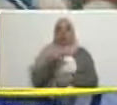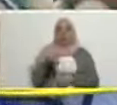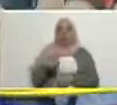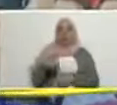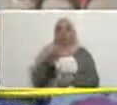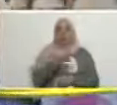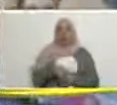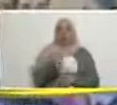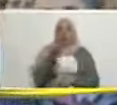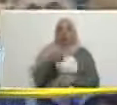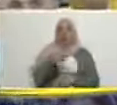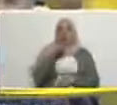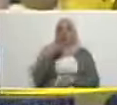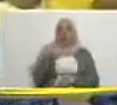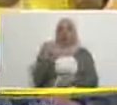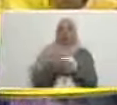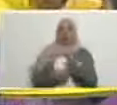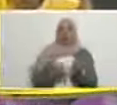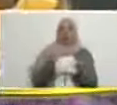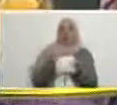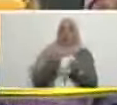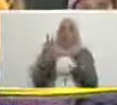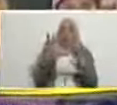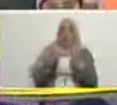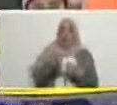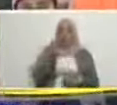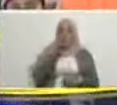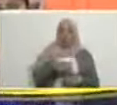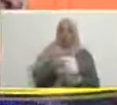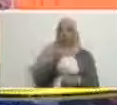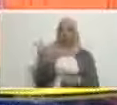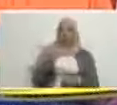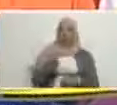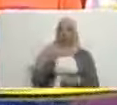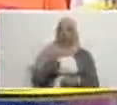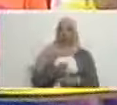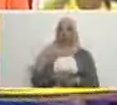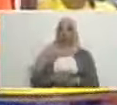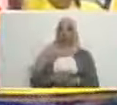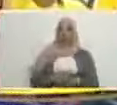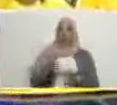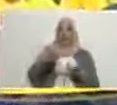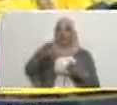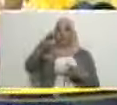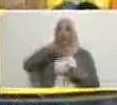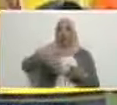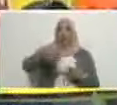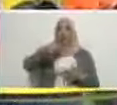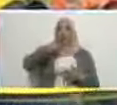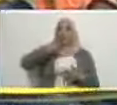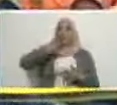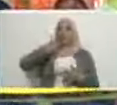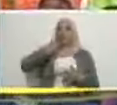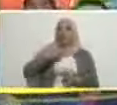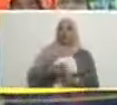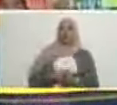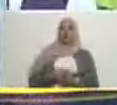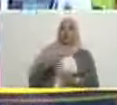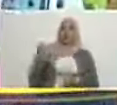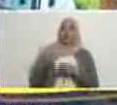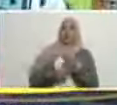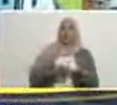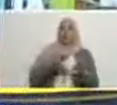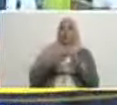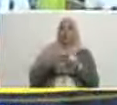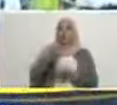pueblos, y ver cómo viralizar, cuál pueblo de Venezuela se vuelve más viral, cuál es el pueblo más bonito, cuál es el pueblo con